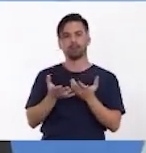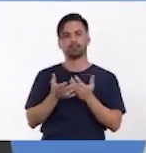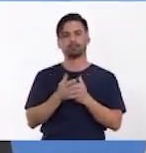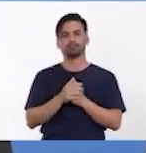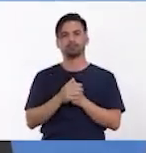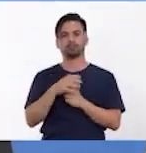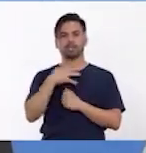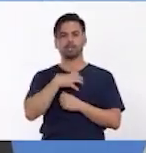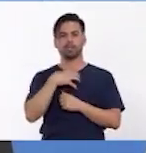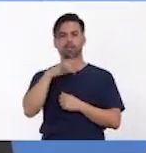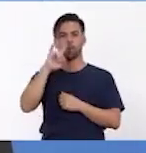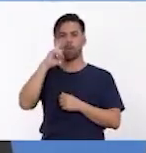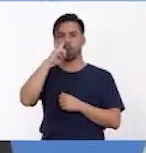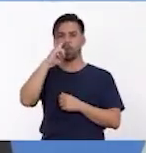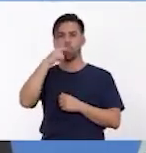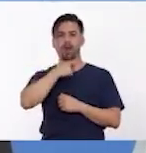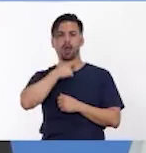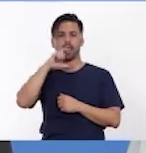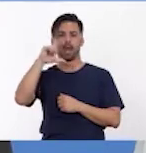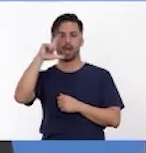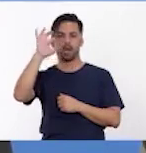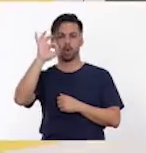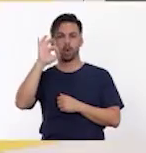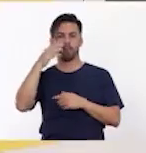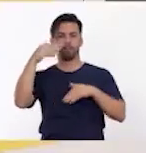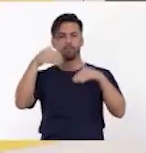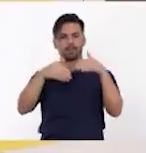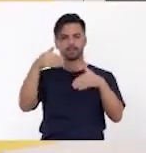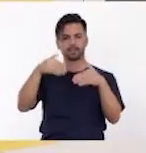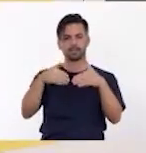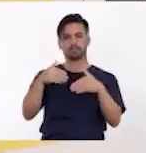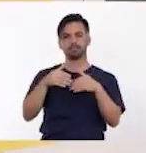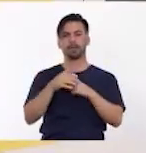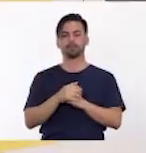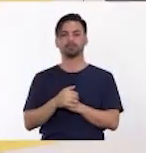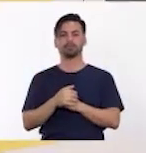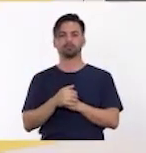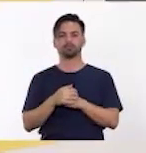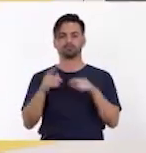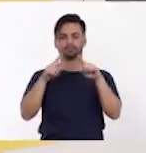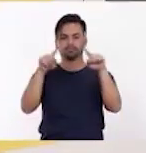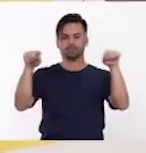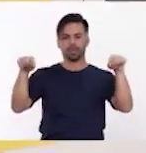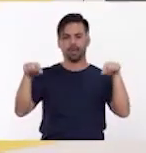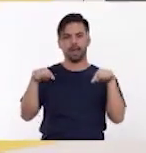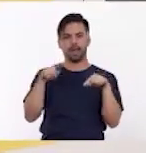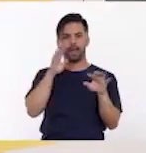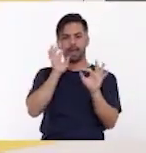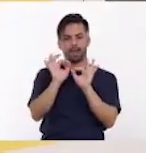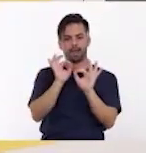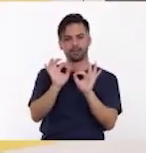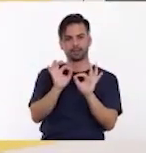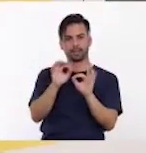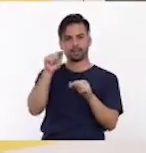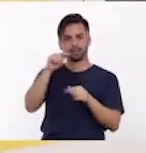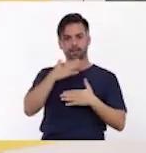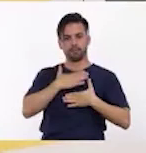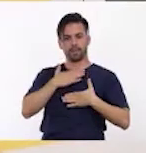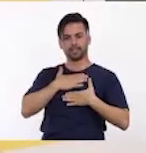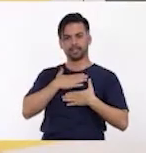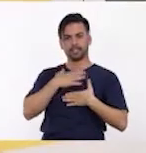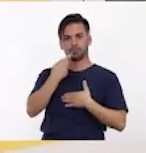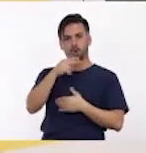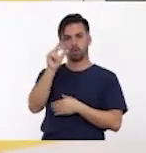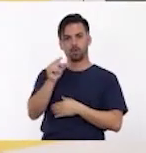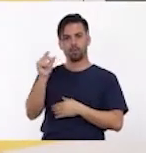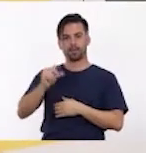tenemos la UNESCO participando para dar ese sello, eso que dice que usted es patrimonio de la humanidad.